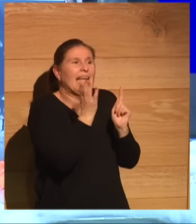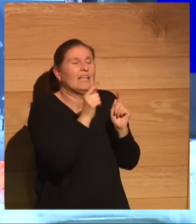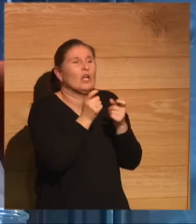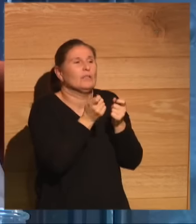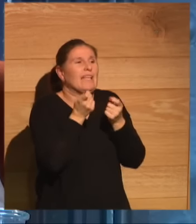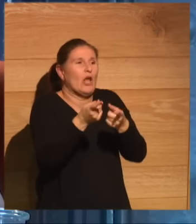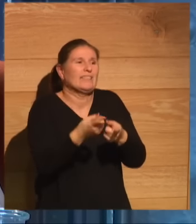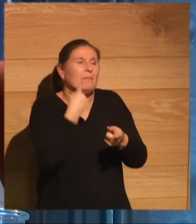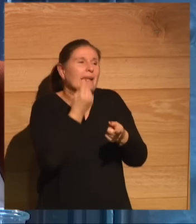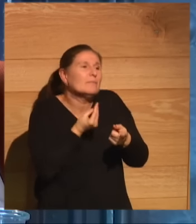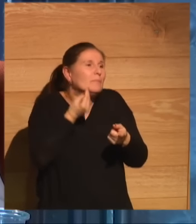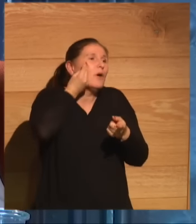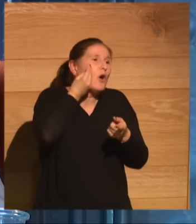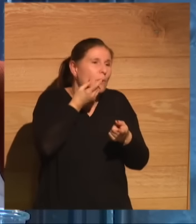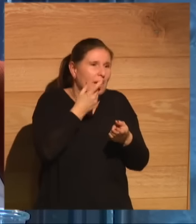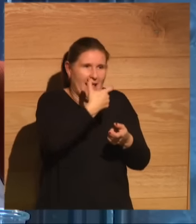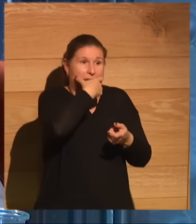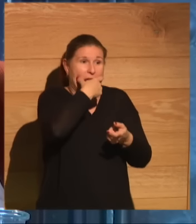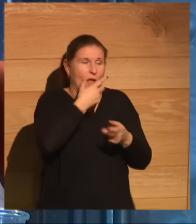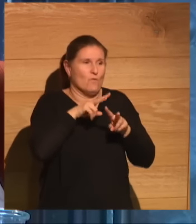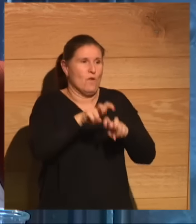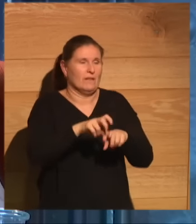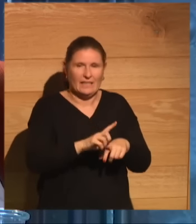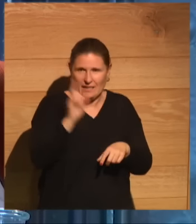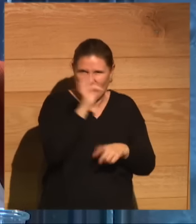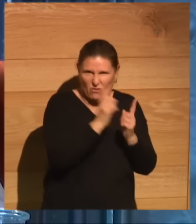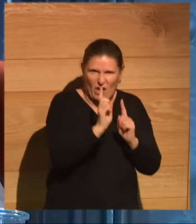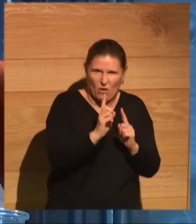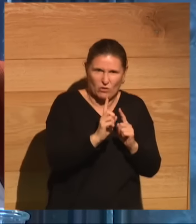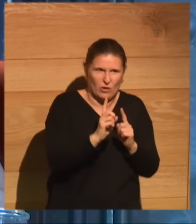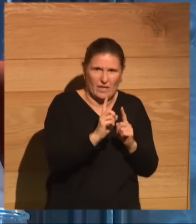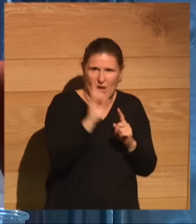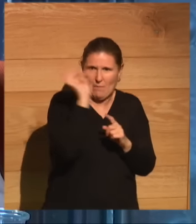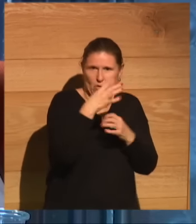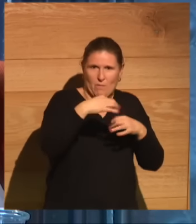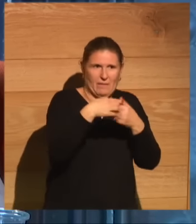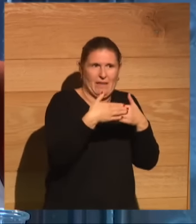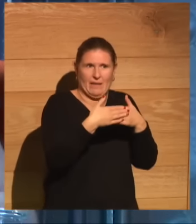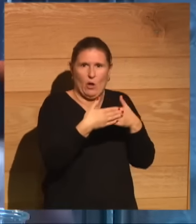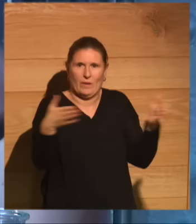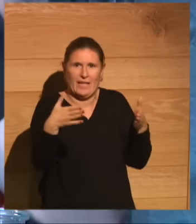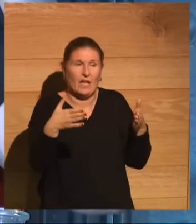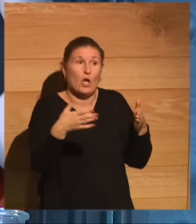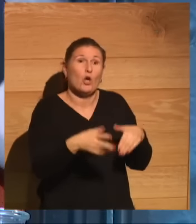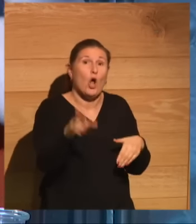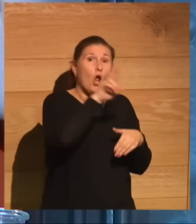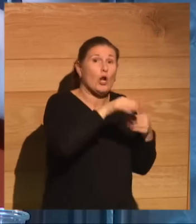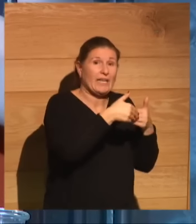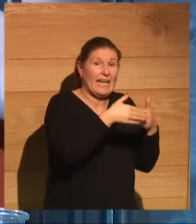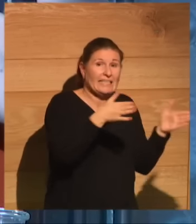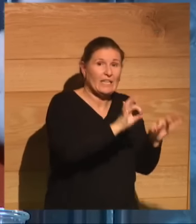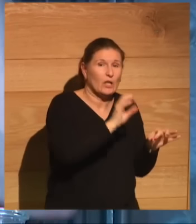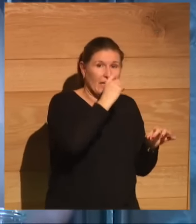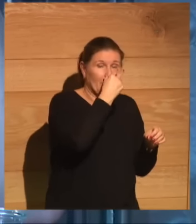ponerse la muela. Que no era un corto, que era un mediometraje, sí, que se iba a estrenar con el reestreno de Pinocho. O sea, ellos,